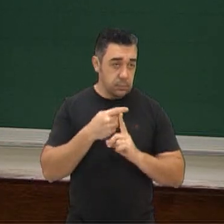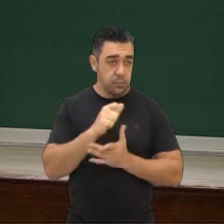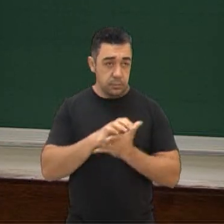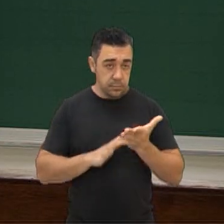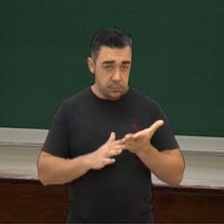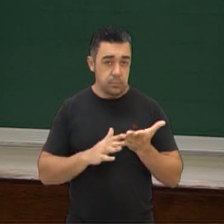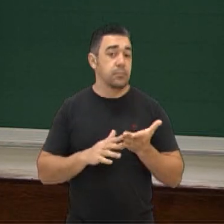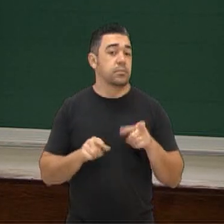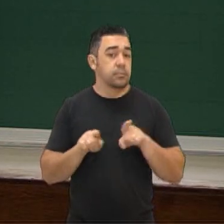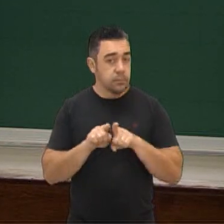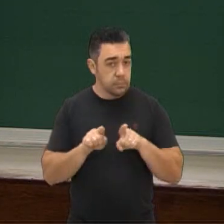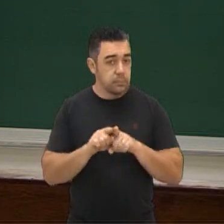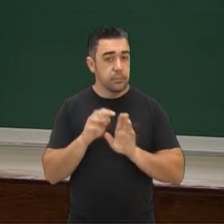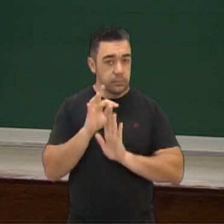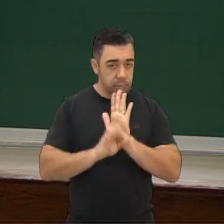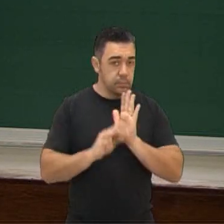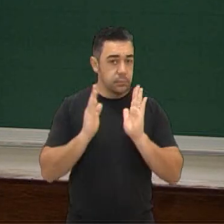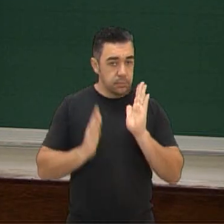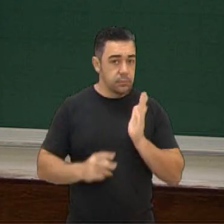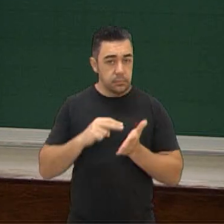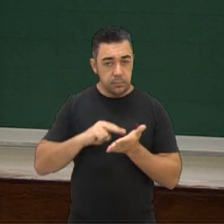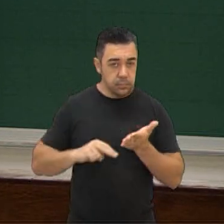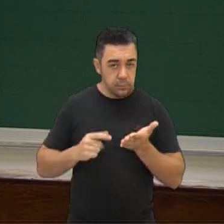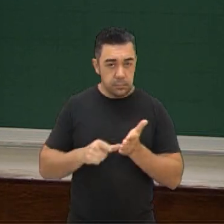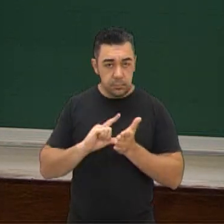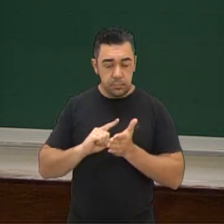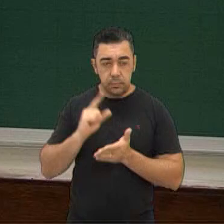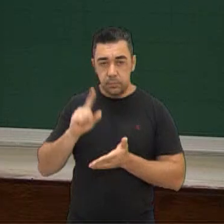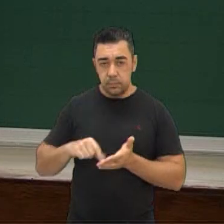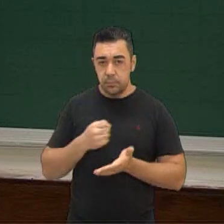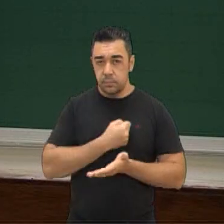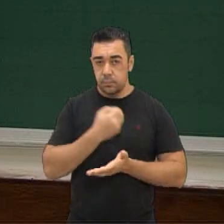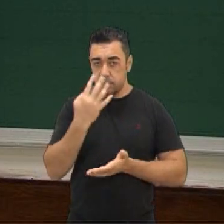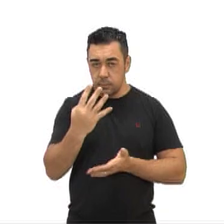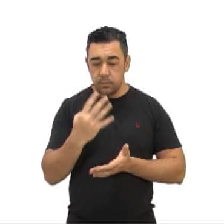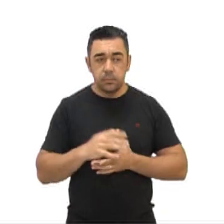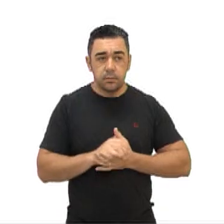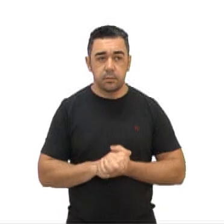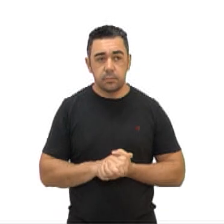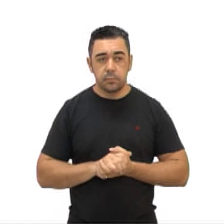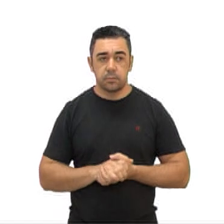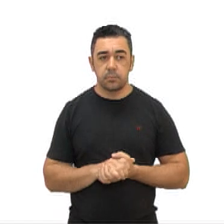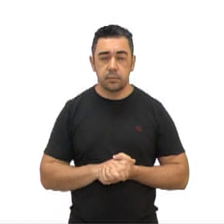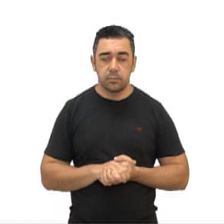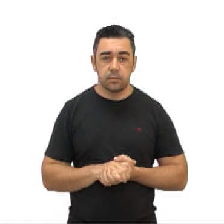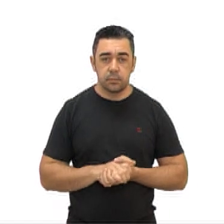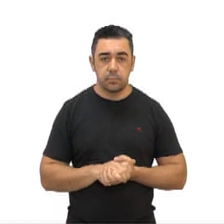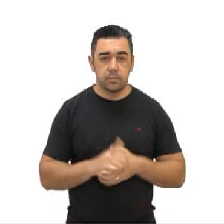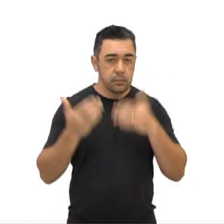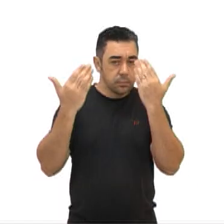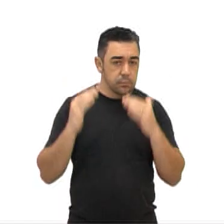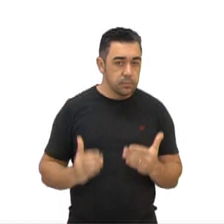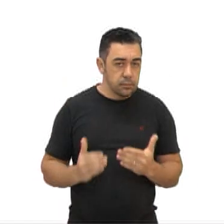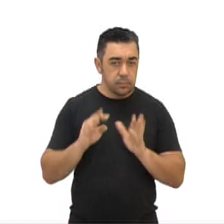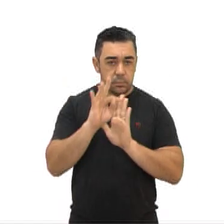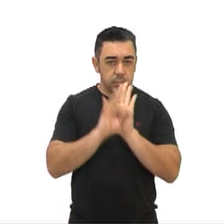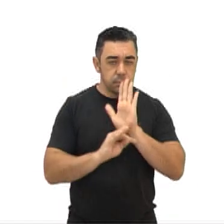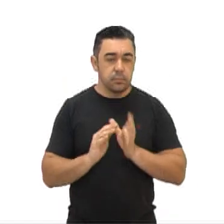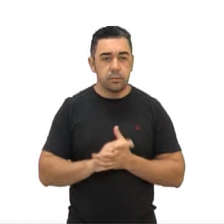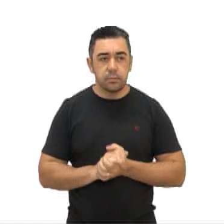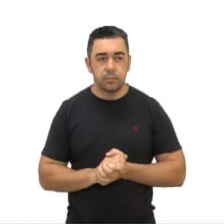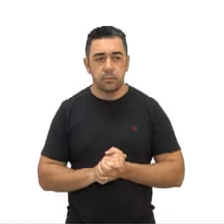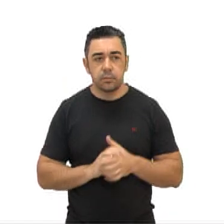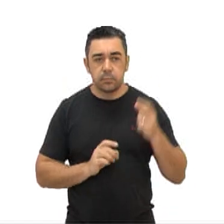ainda, a respeito do texto que nós lemos anteriormente, atividade 4, analisando o texto. Número